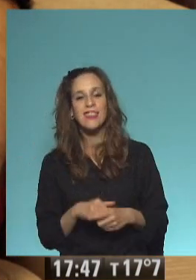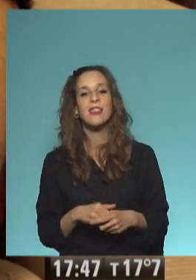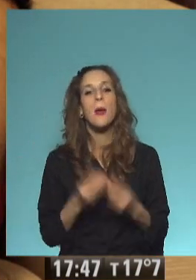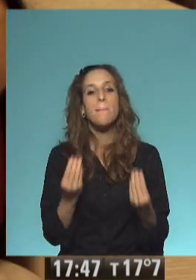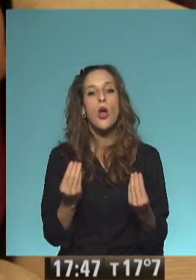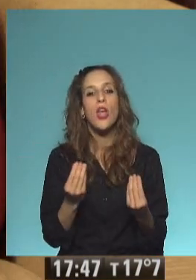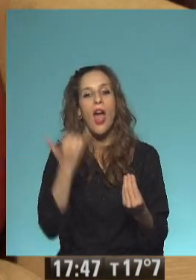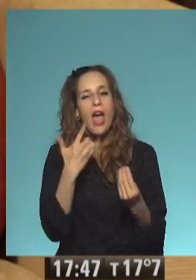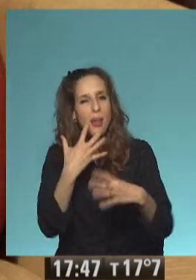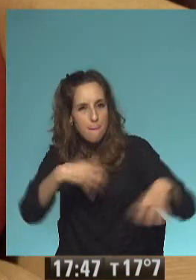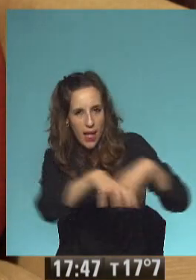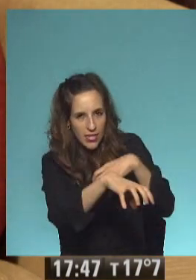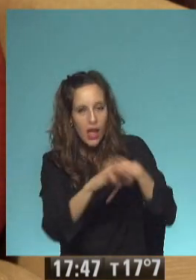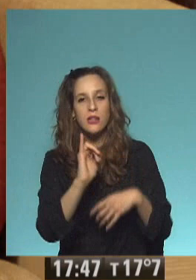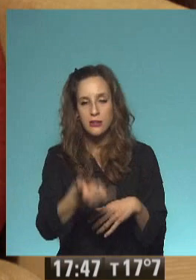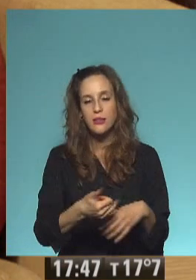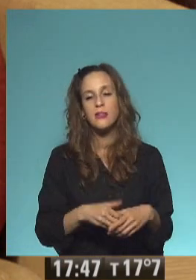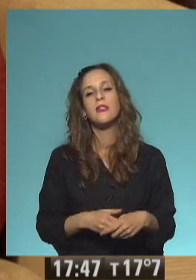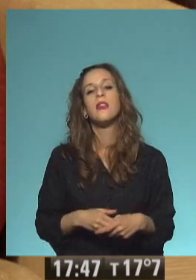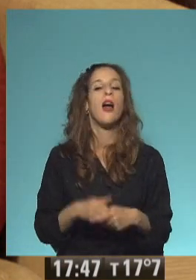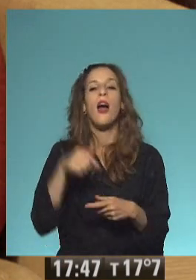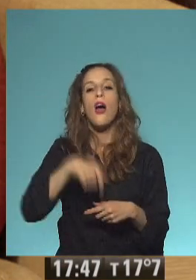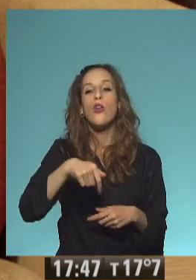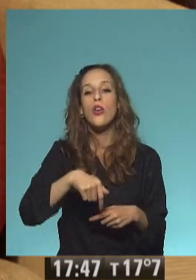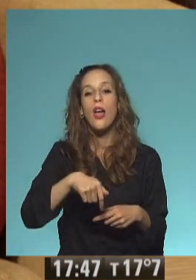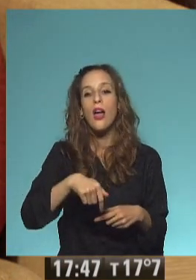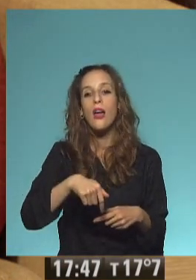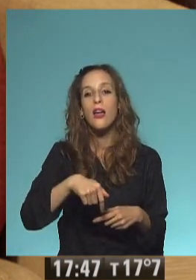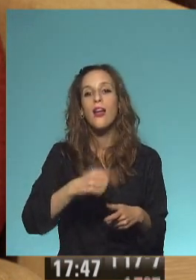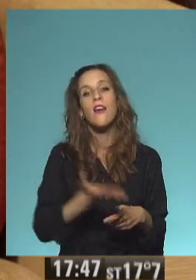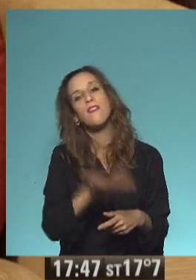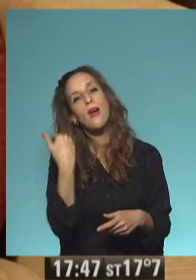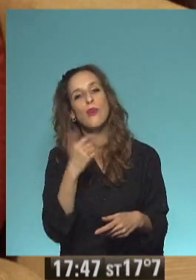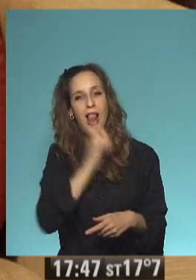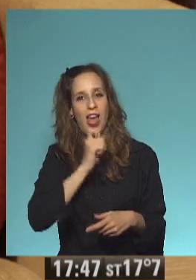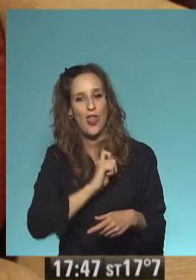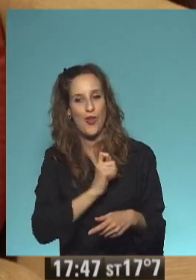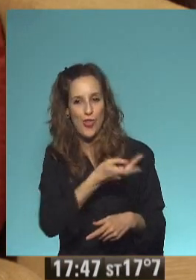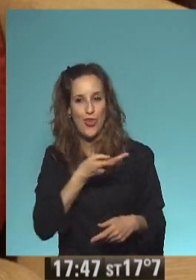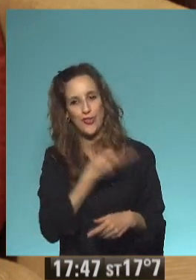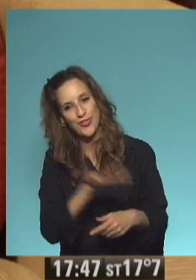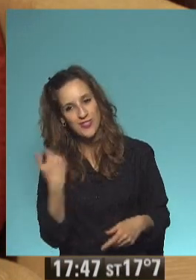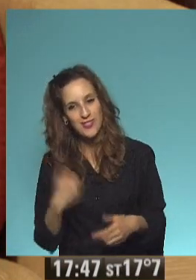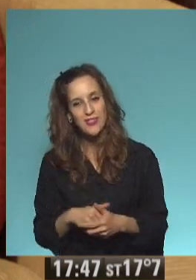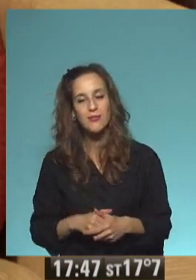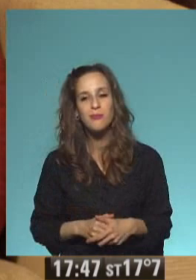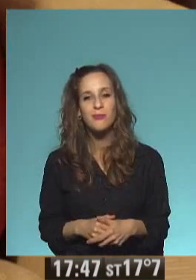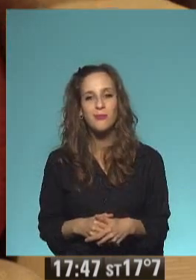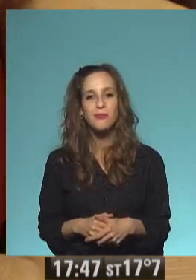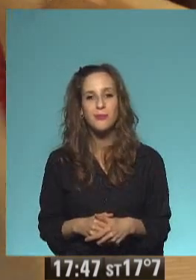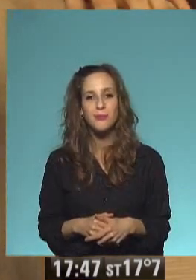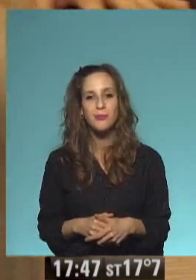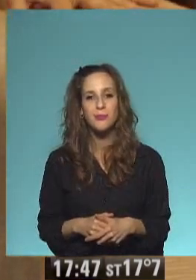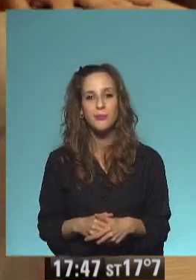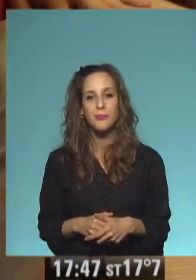tenemos buena empatía. Ahora me voy a poner en tus zapatos y nos vamos a tomar un rico helado. De dulce de leche y banana split.